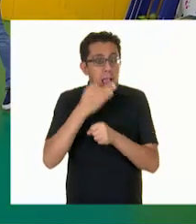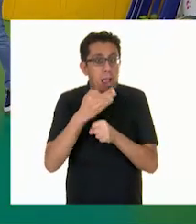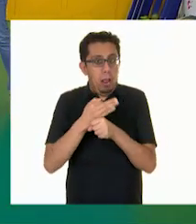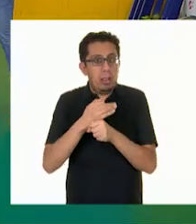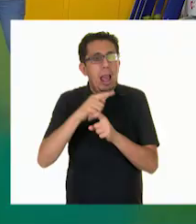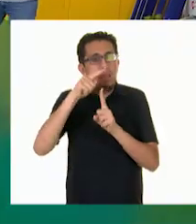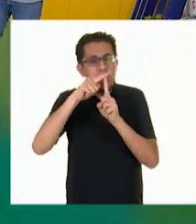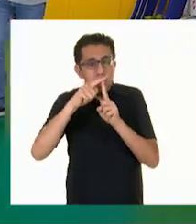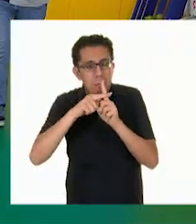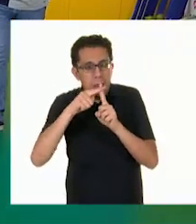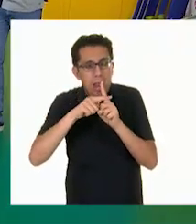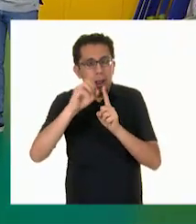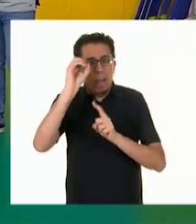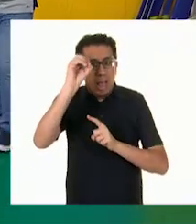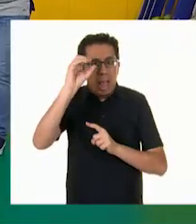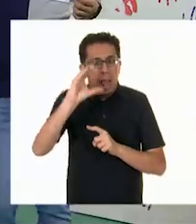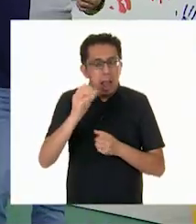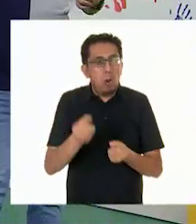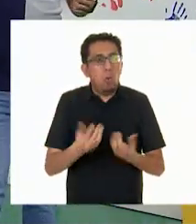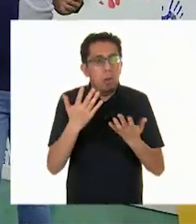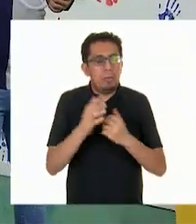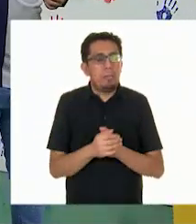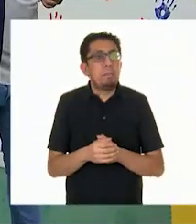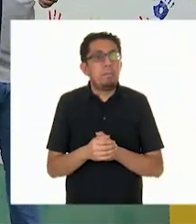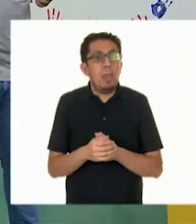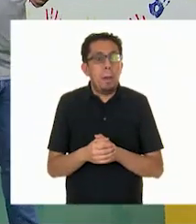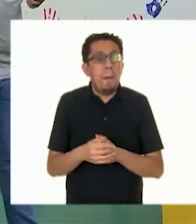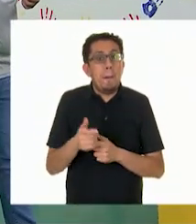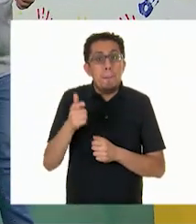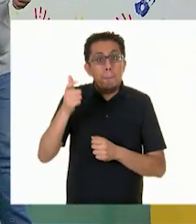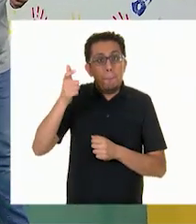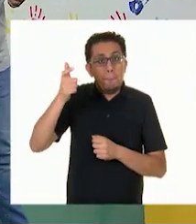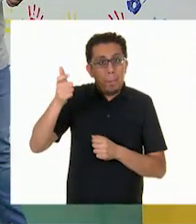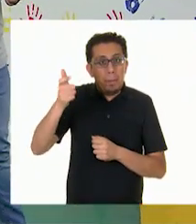ver. prendemos nuestro termómetro.